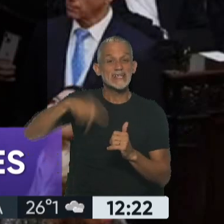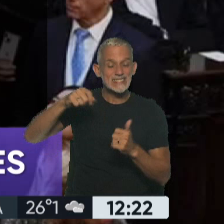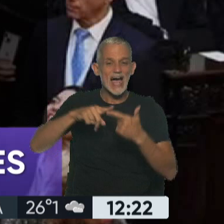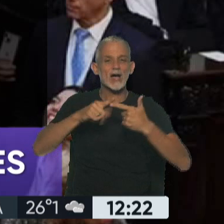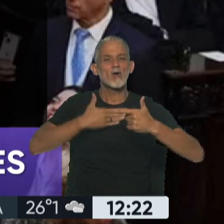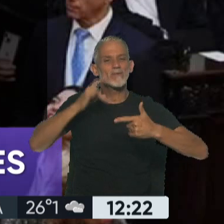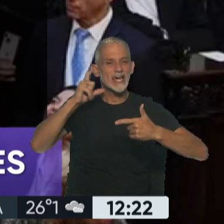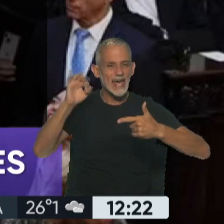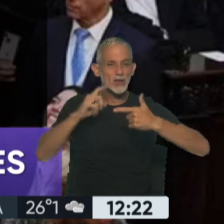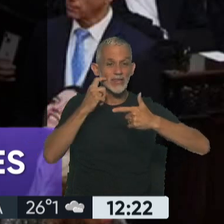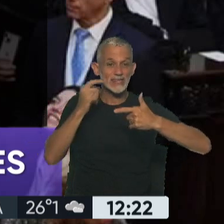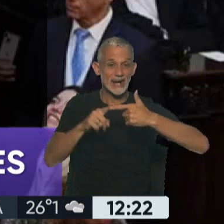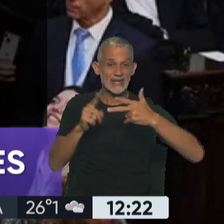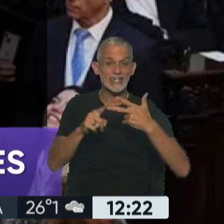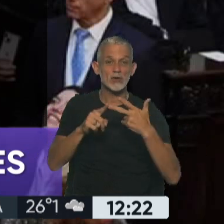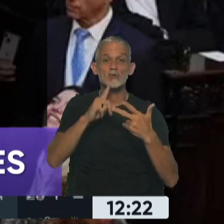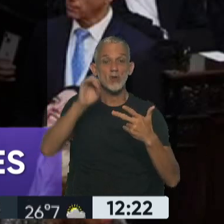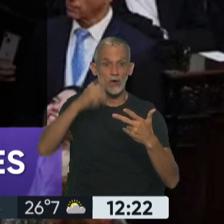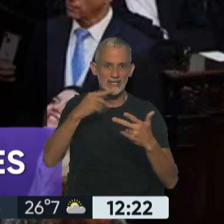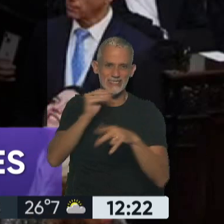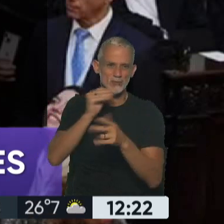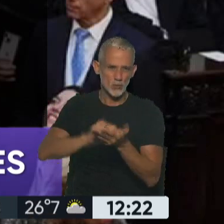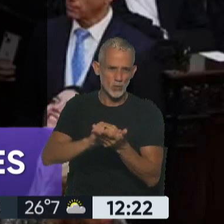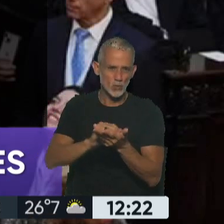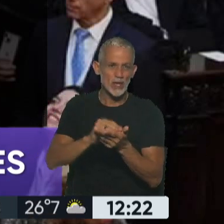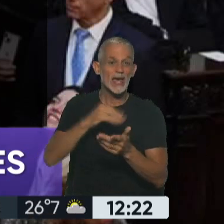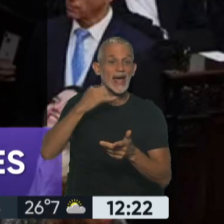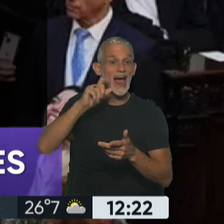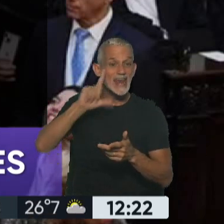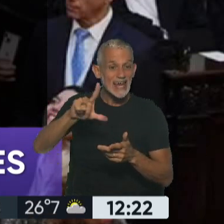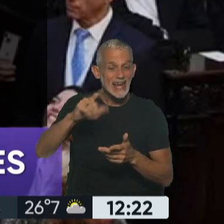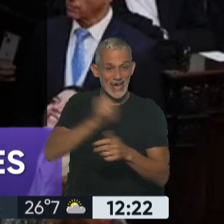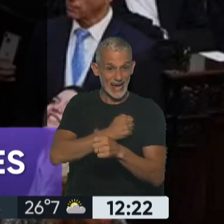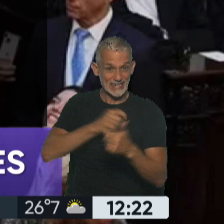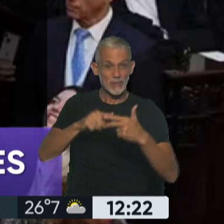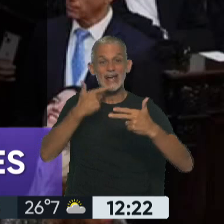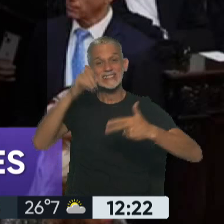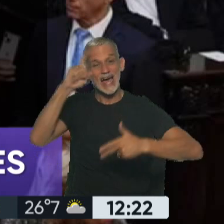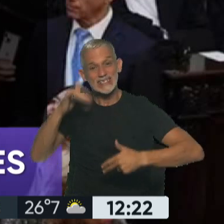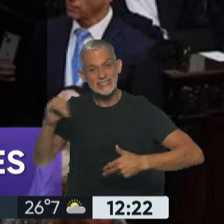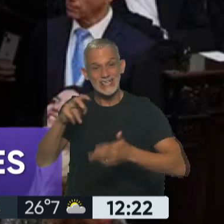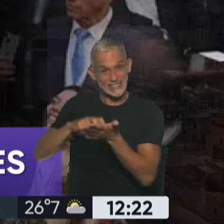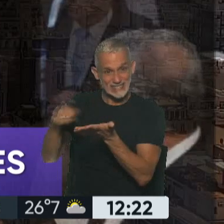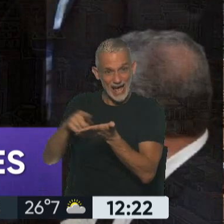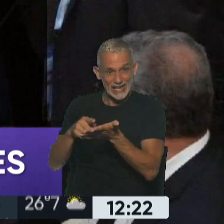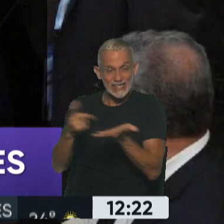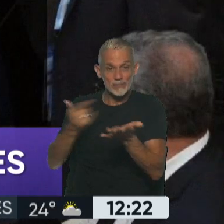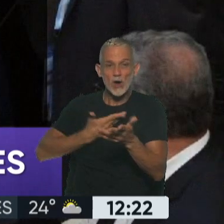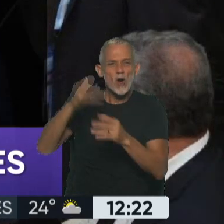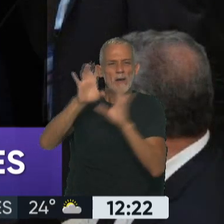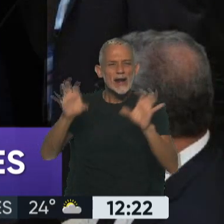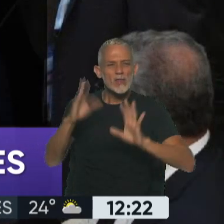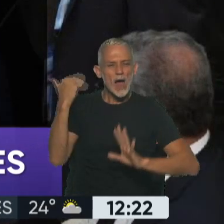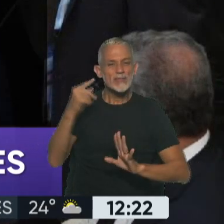Rogelio Frigerio de Entre Ríos, Ignacio Torres de Chubut, Raúl Jalil de Catamarca, Gustavo Sáenz de Salta. Justamente gran parte de estos gobernadores